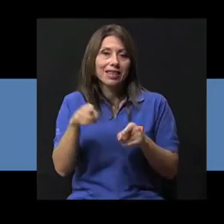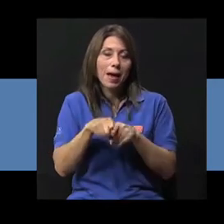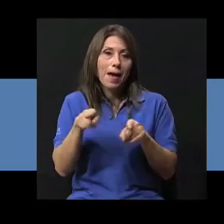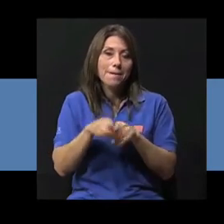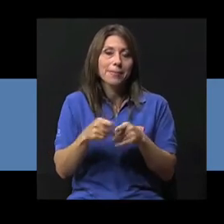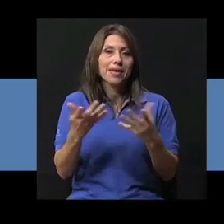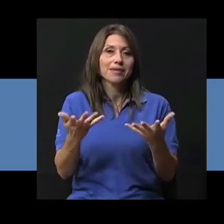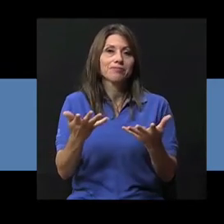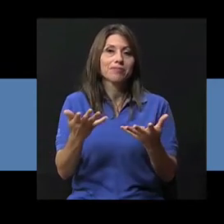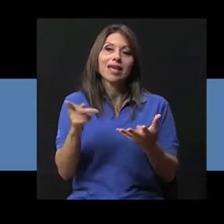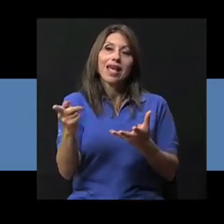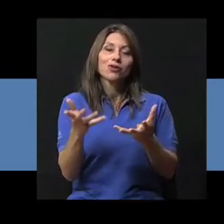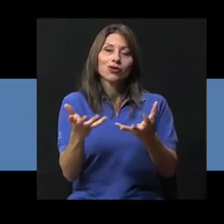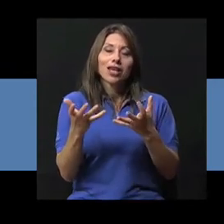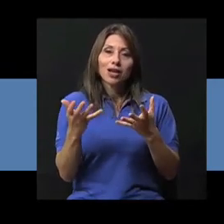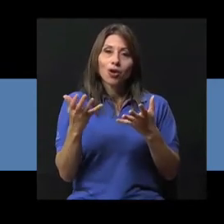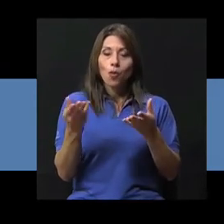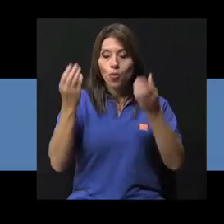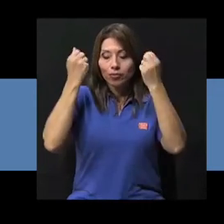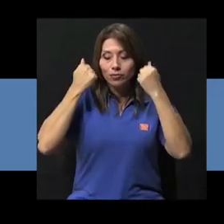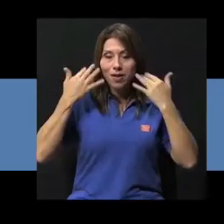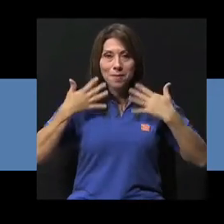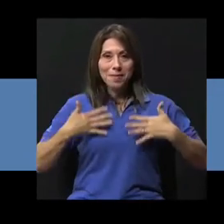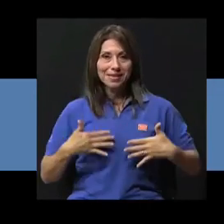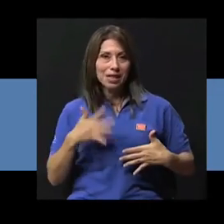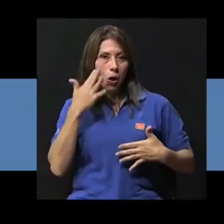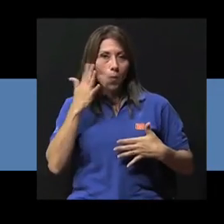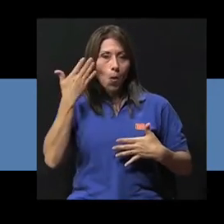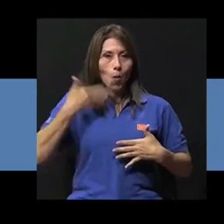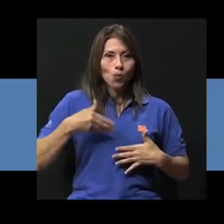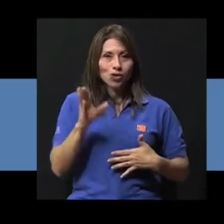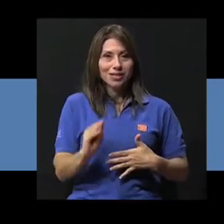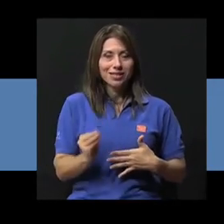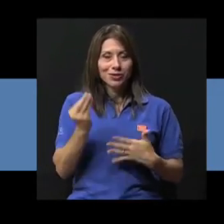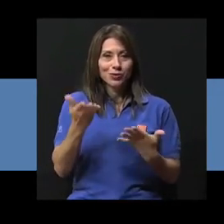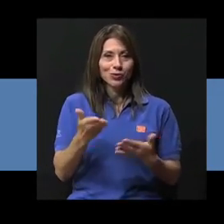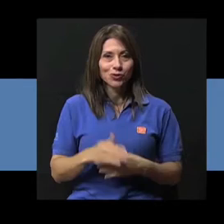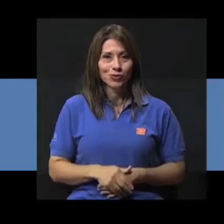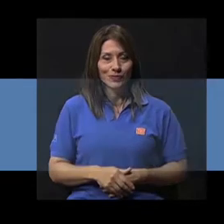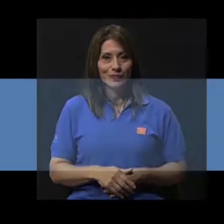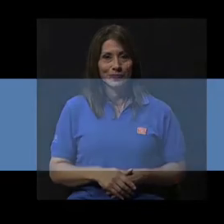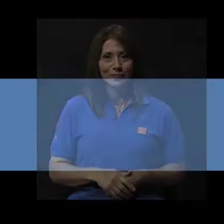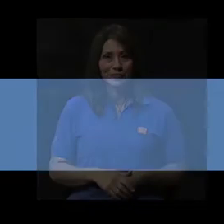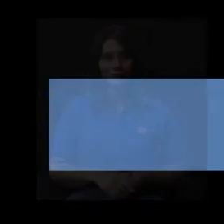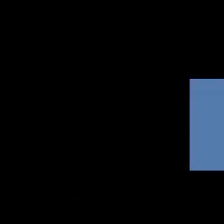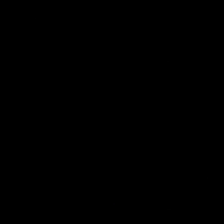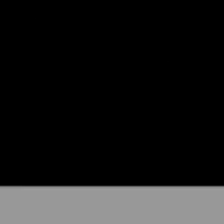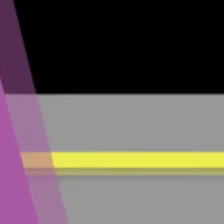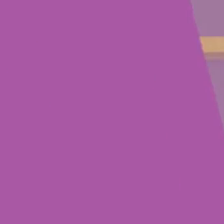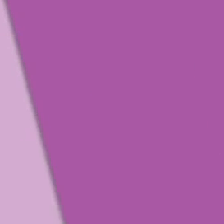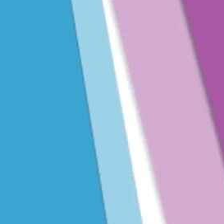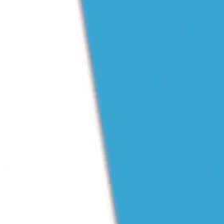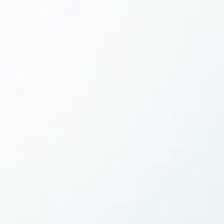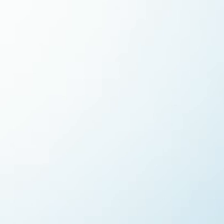humor y el asunto de quererse vestir como muchachillos y qué sé yo, ¿verdad? Y de